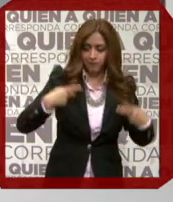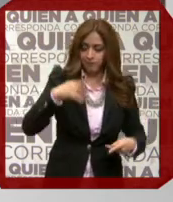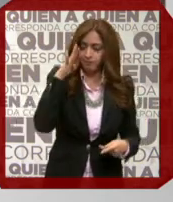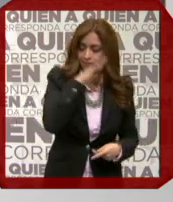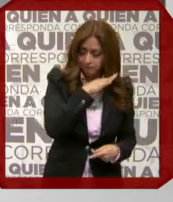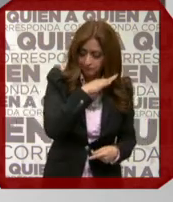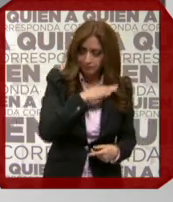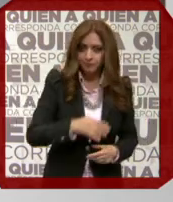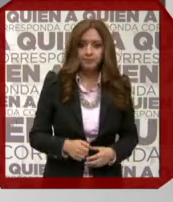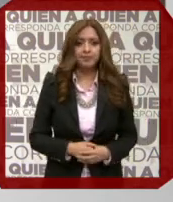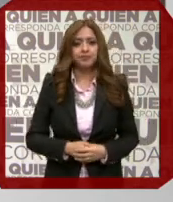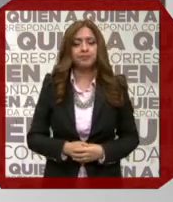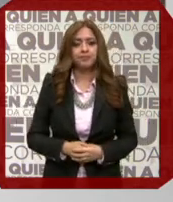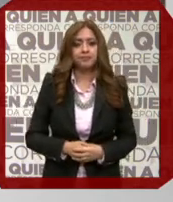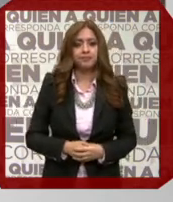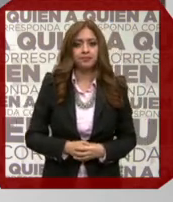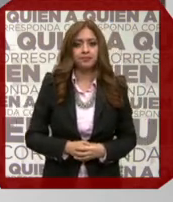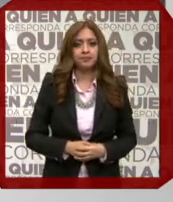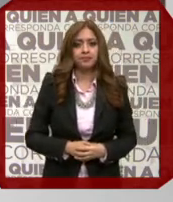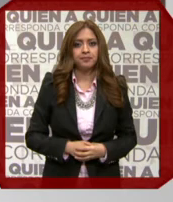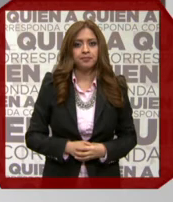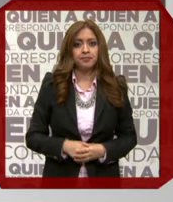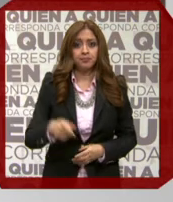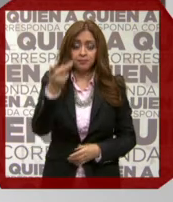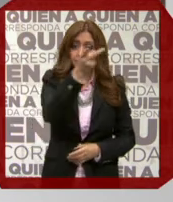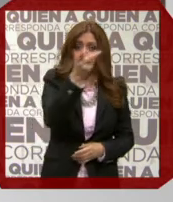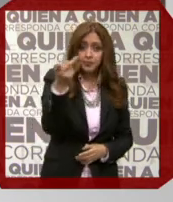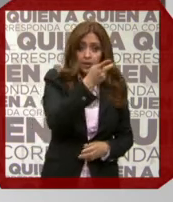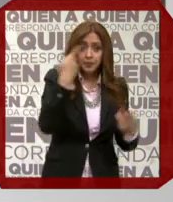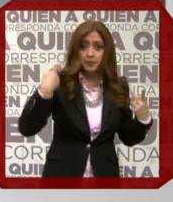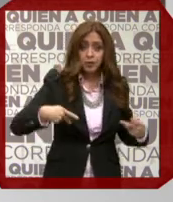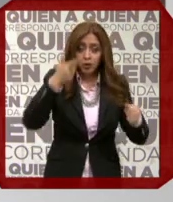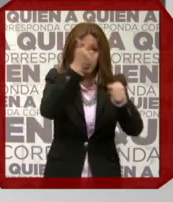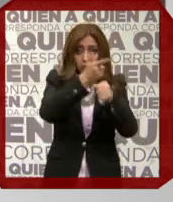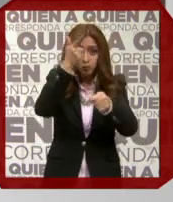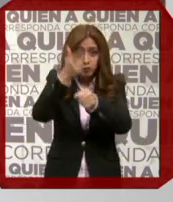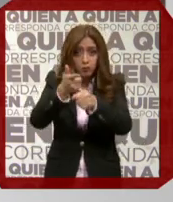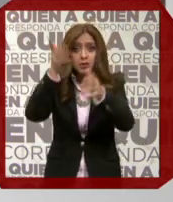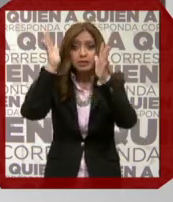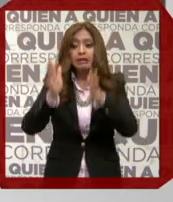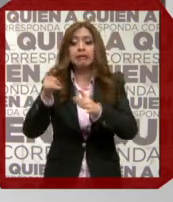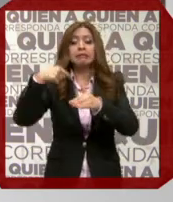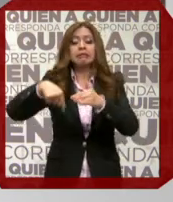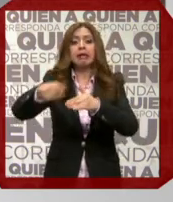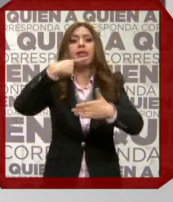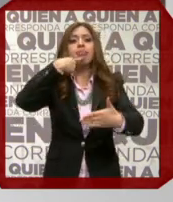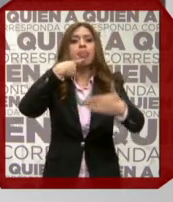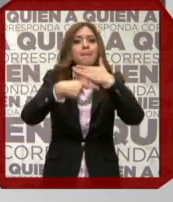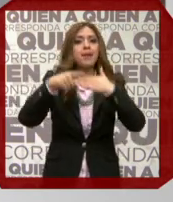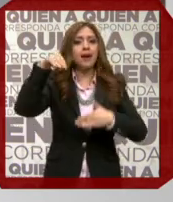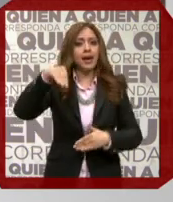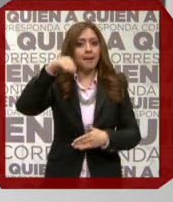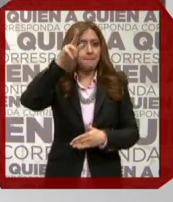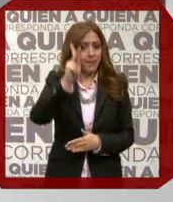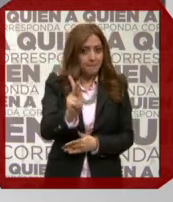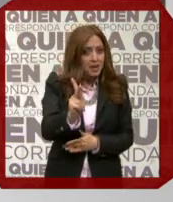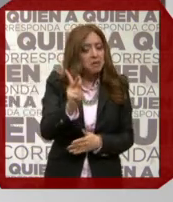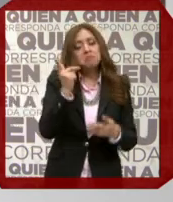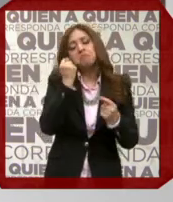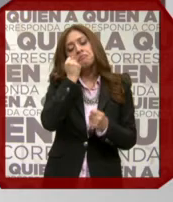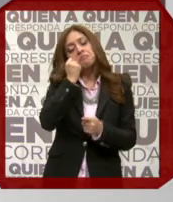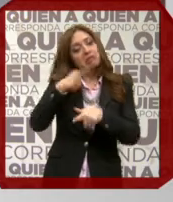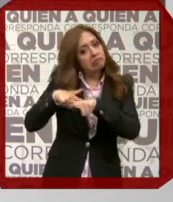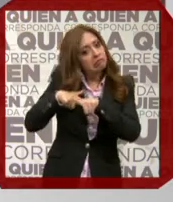logrado este identificar a los presuntos culpables ya se ha presentado una demanda contra ellos ante Ministerio Público Y a lo que